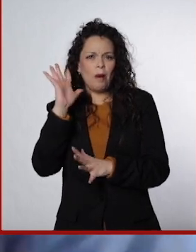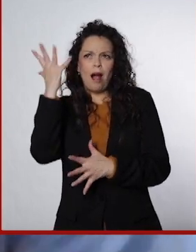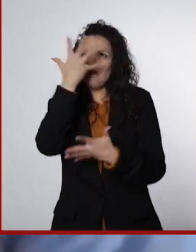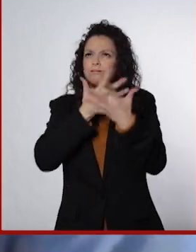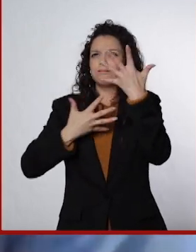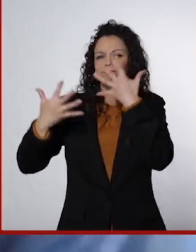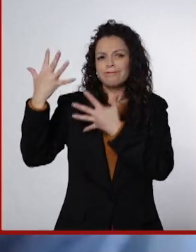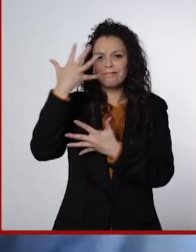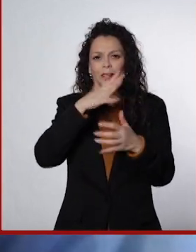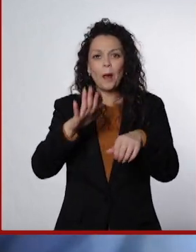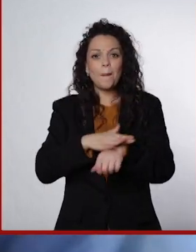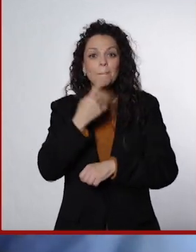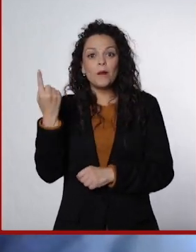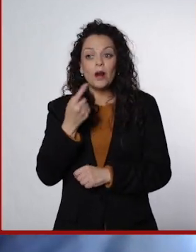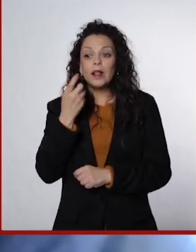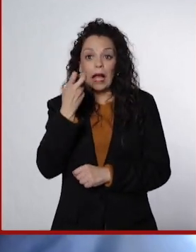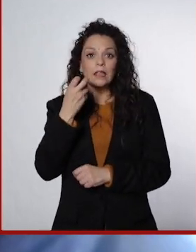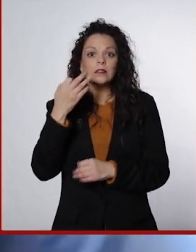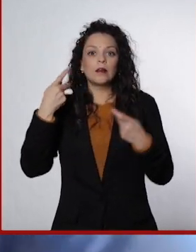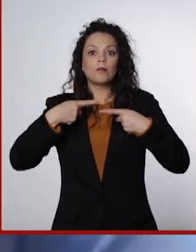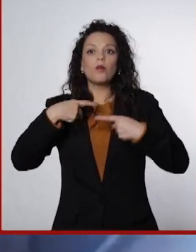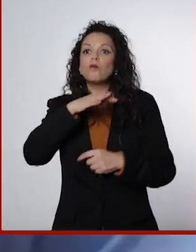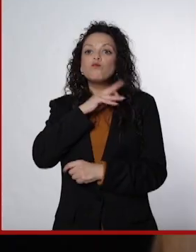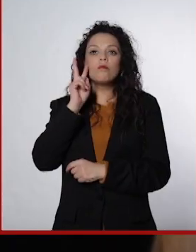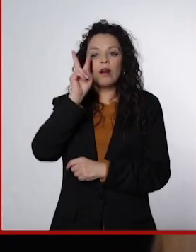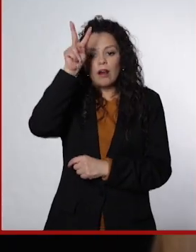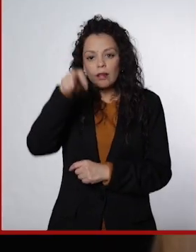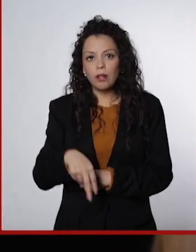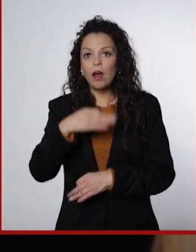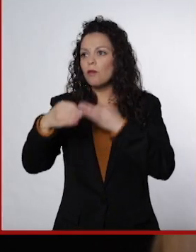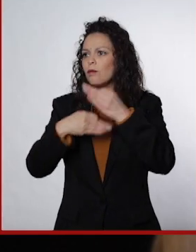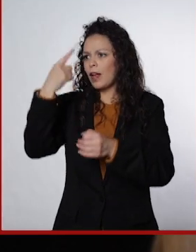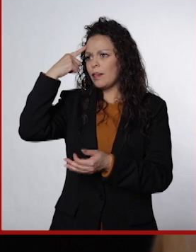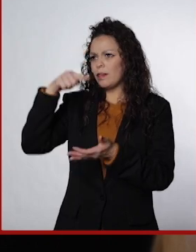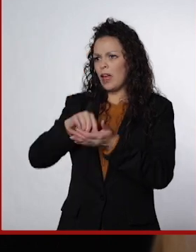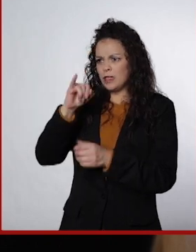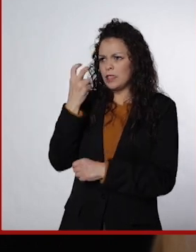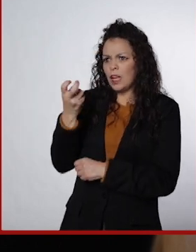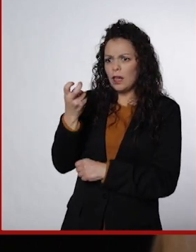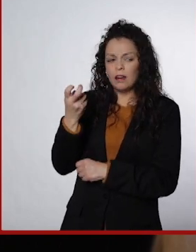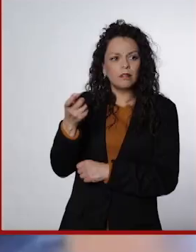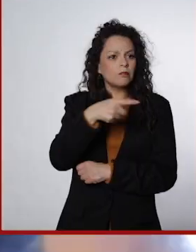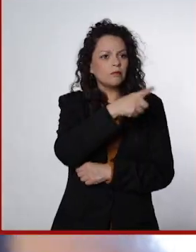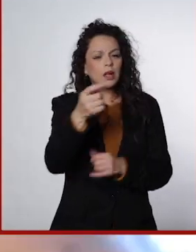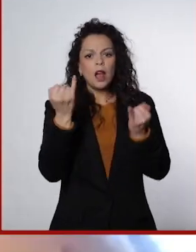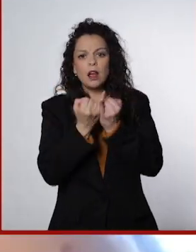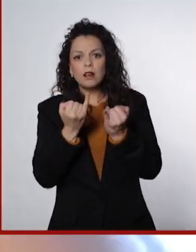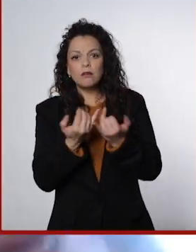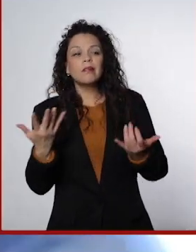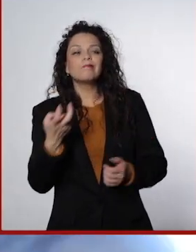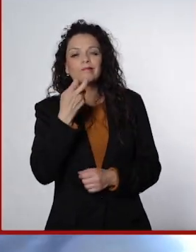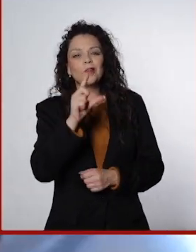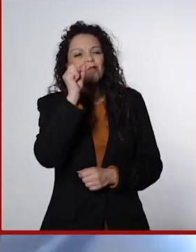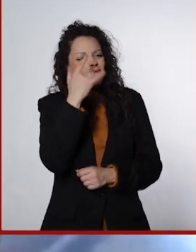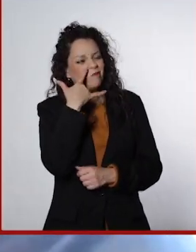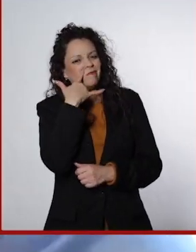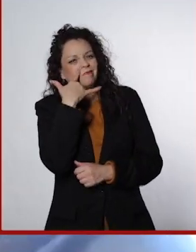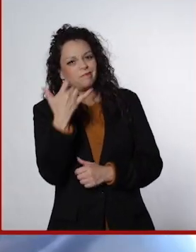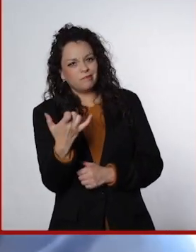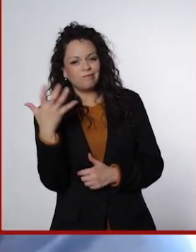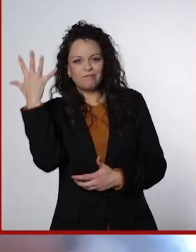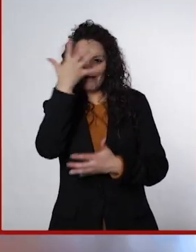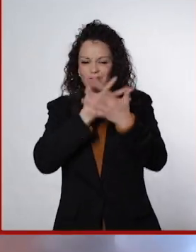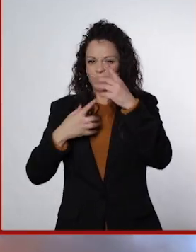con eso porque acabamos proyectándolo y creemos que lo que ves es y los demás creen lo mismo, entonces se hace como una especie de masacote raro ahí a la hora